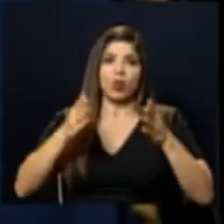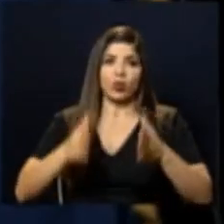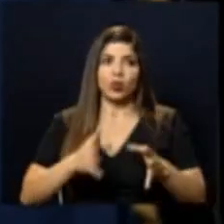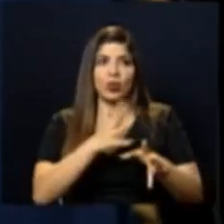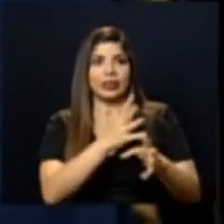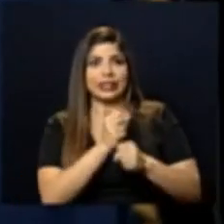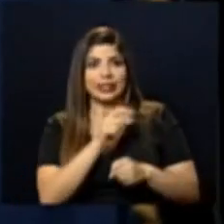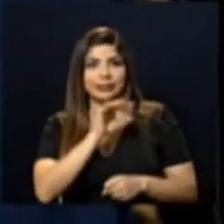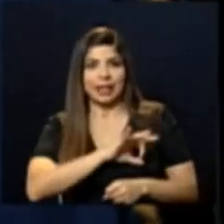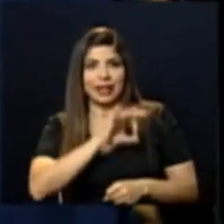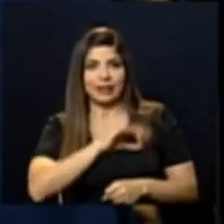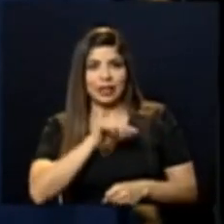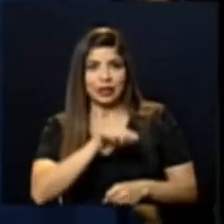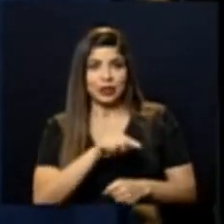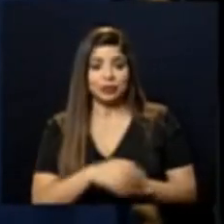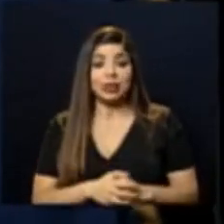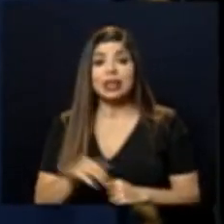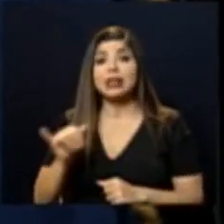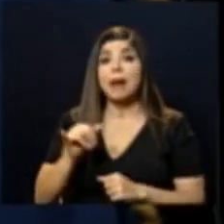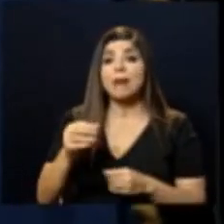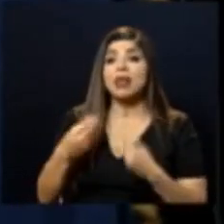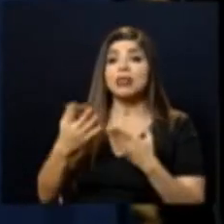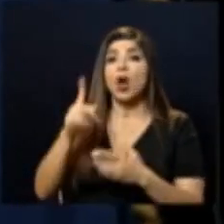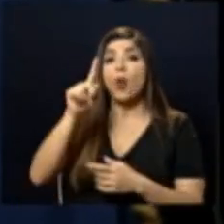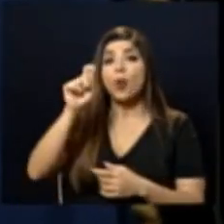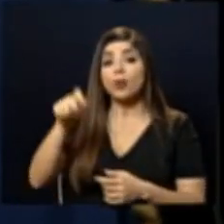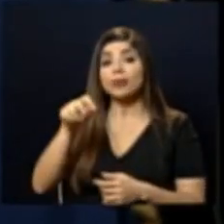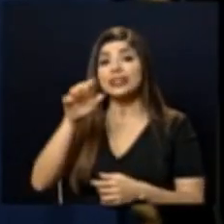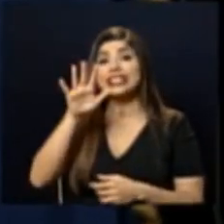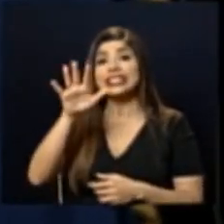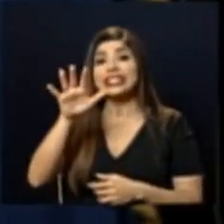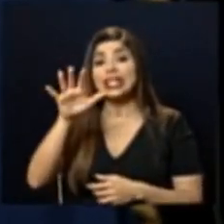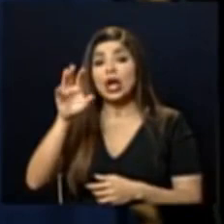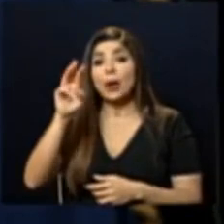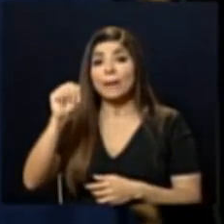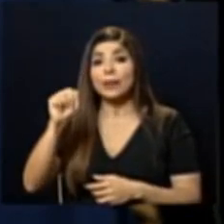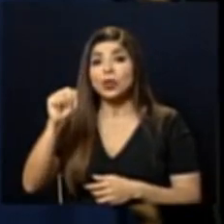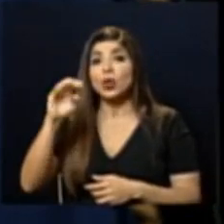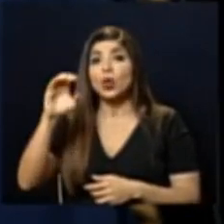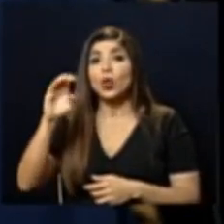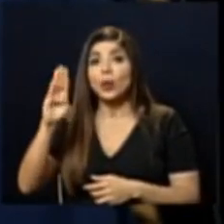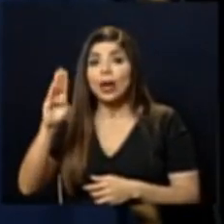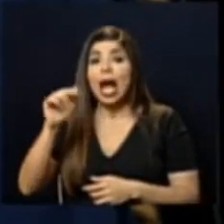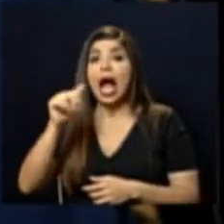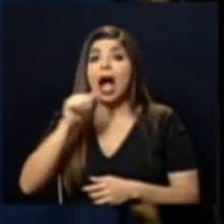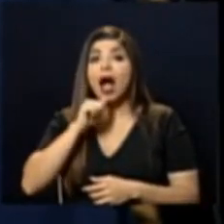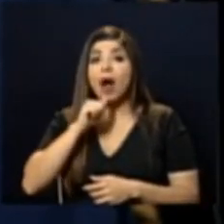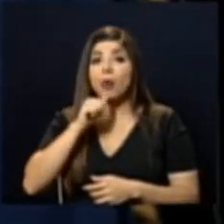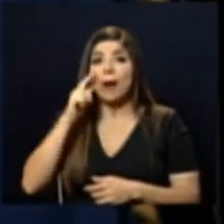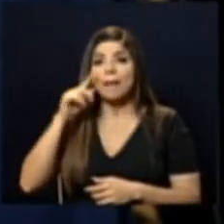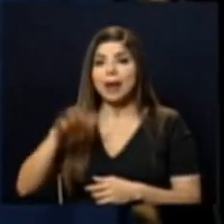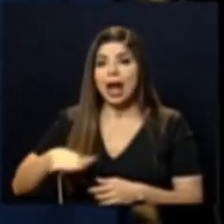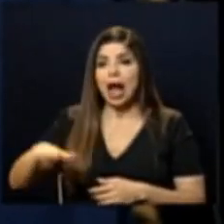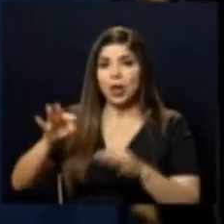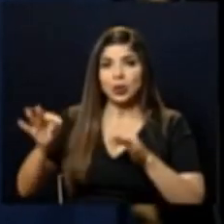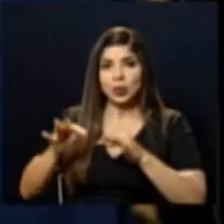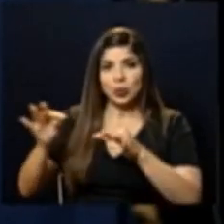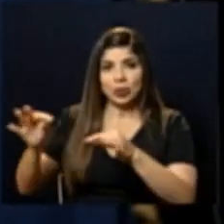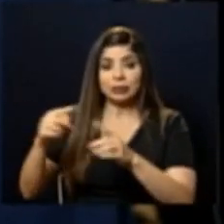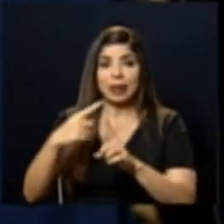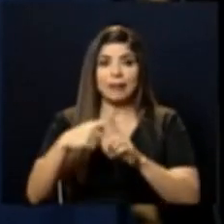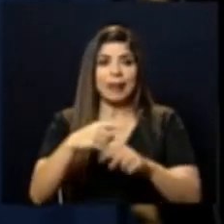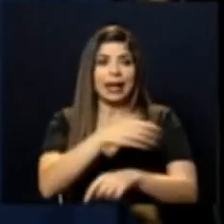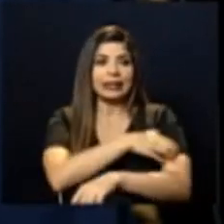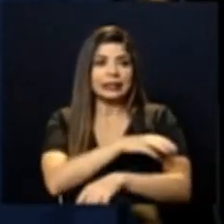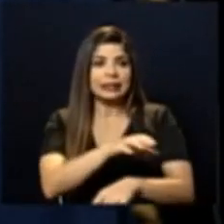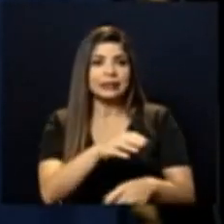Además, aportará 1,5 metros cúbicos de agua para zonas turísticas y fortalecerá